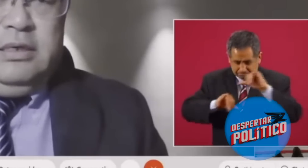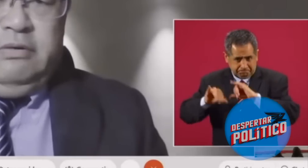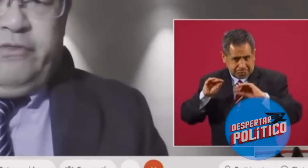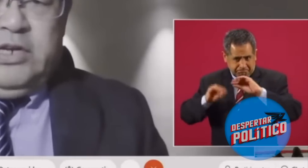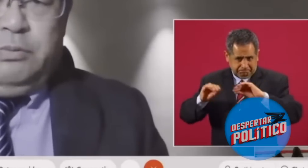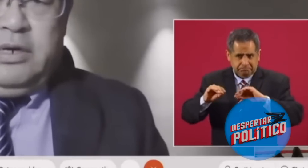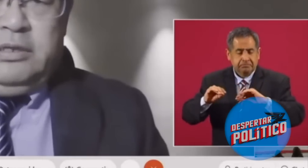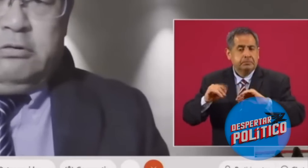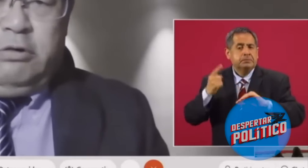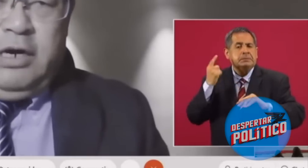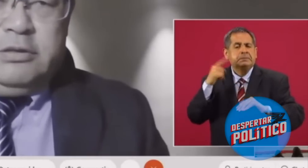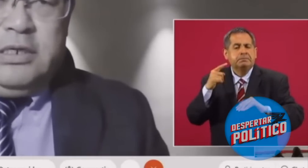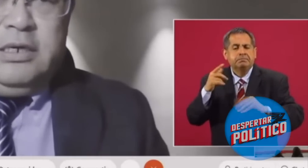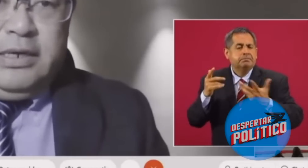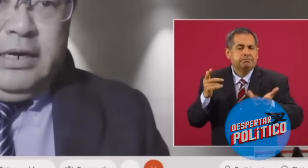para desarrollar